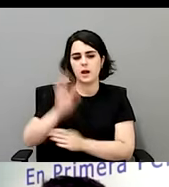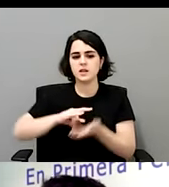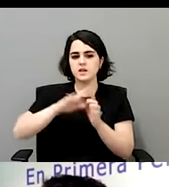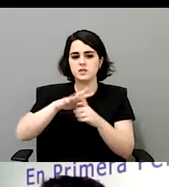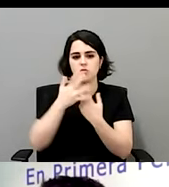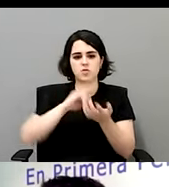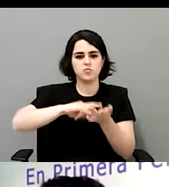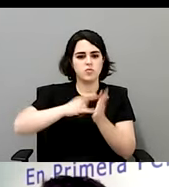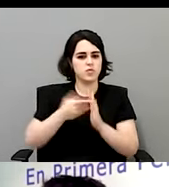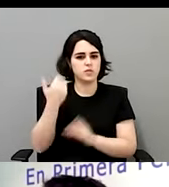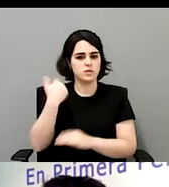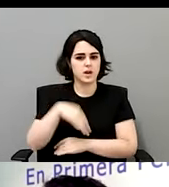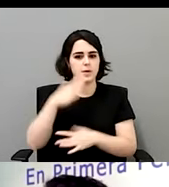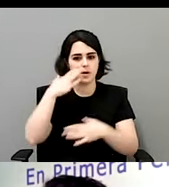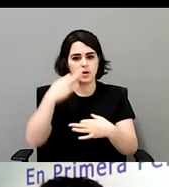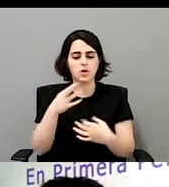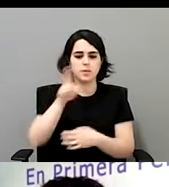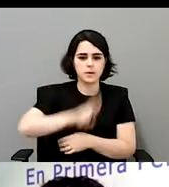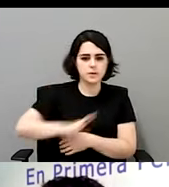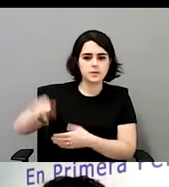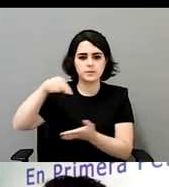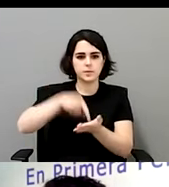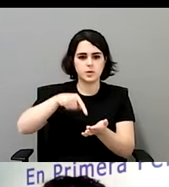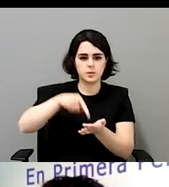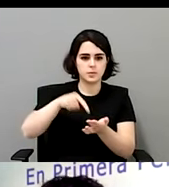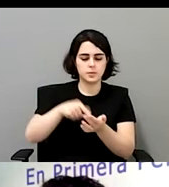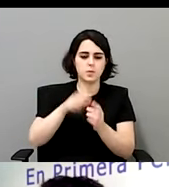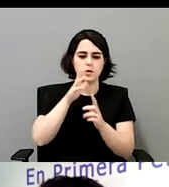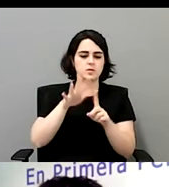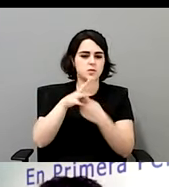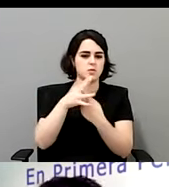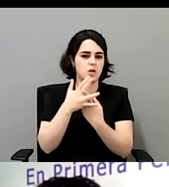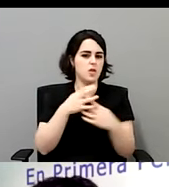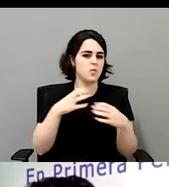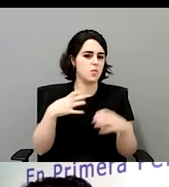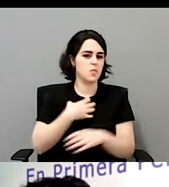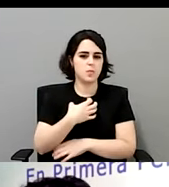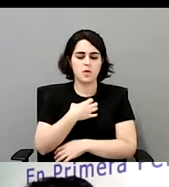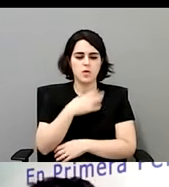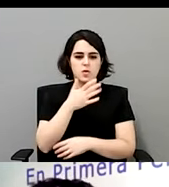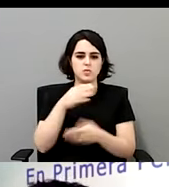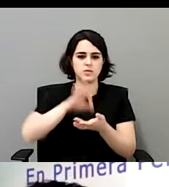¿no? Personas con parálisis cerebral que tenemos